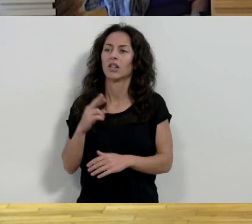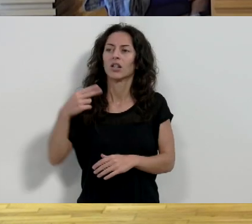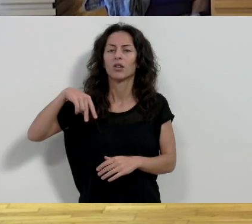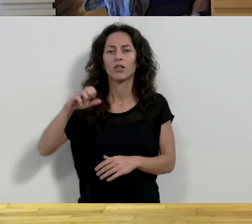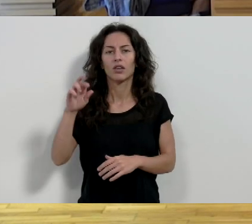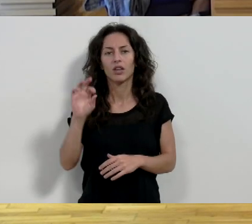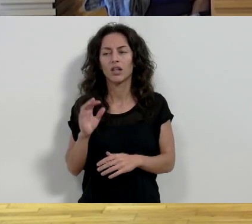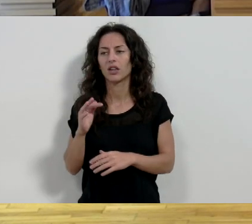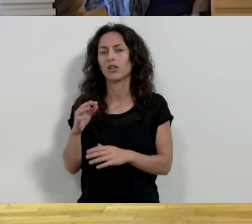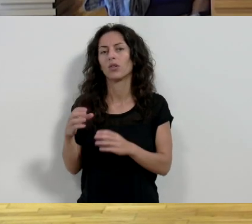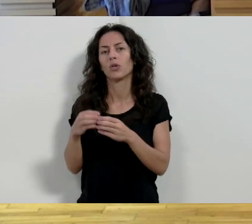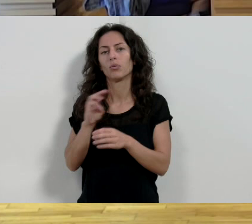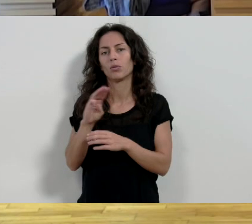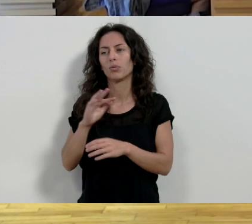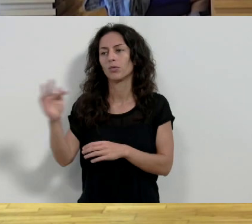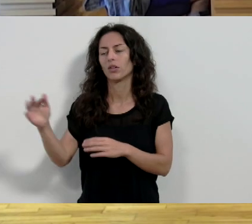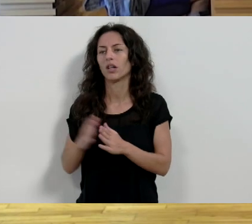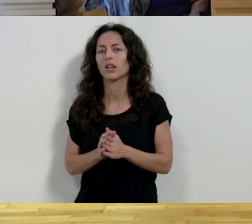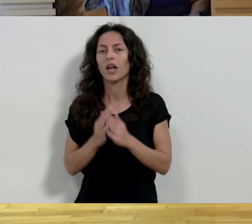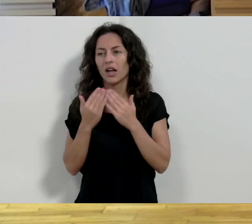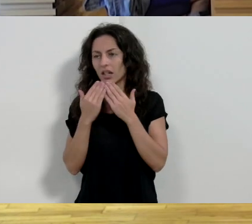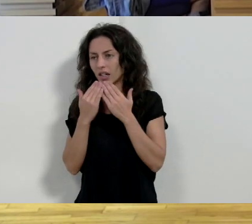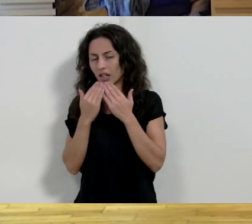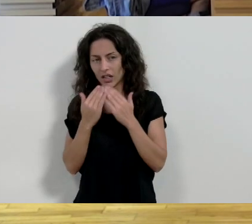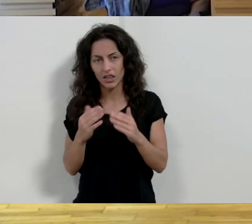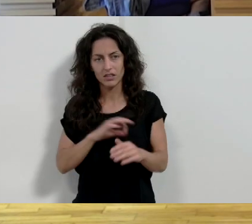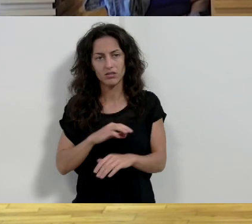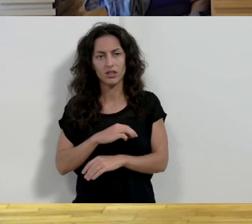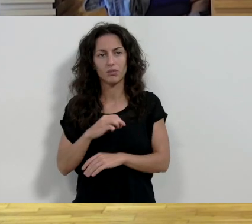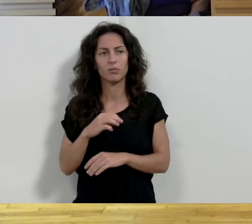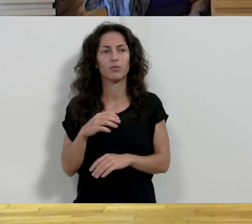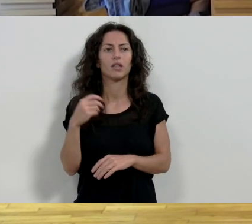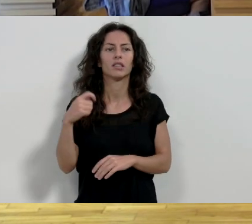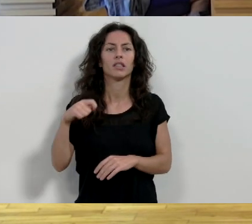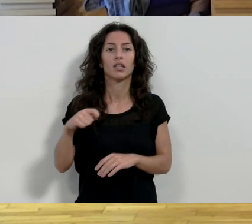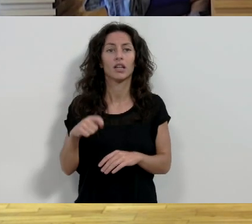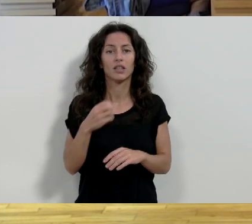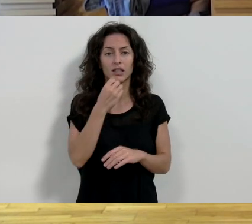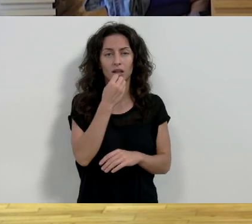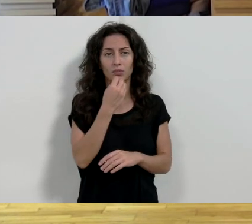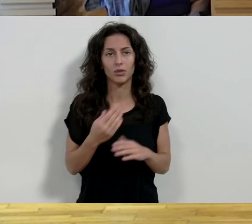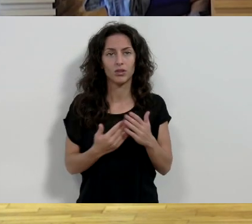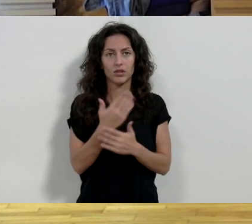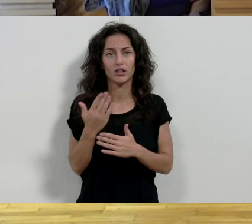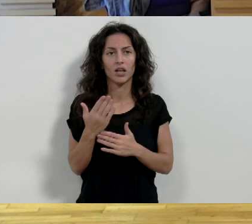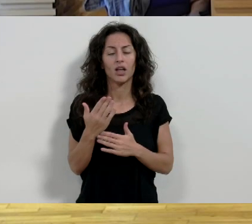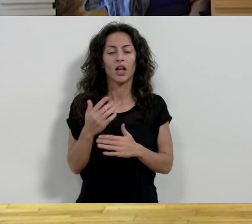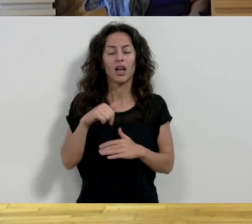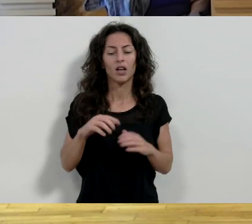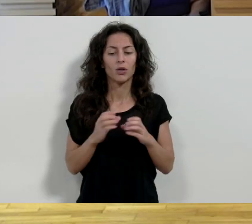Muchas gracias, señora presidenta, y buenos días. No es la primera vez que este grupo, que el Grupo Municipal